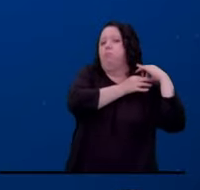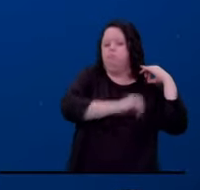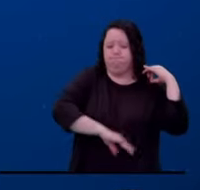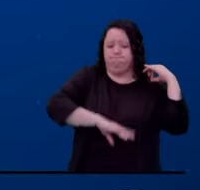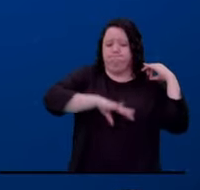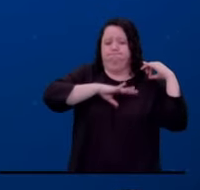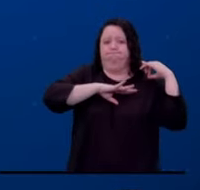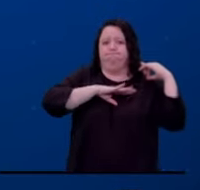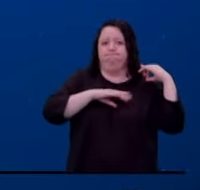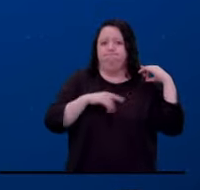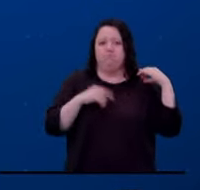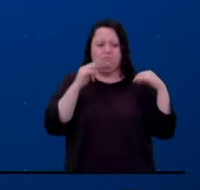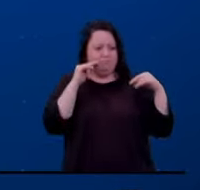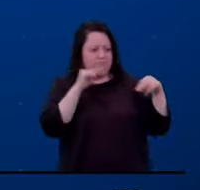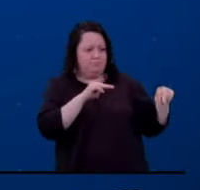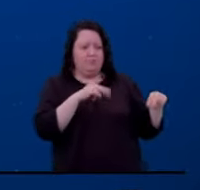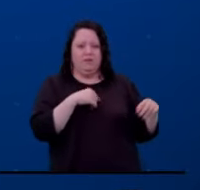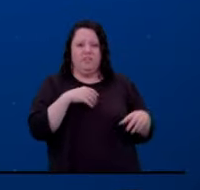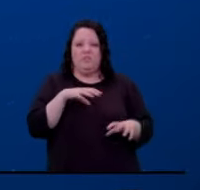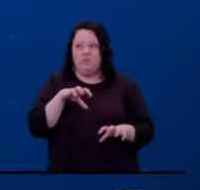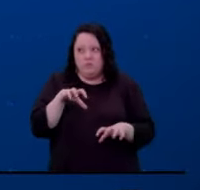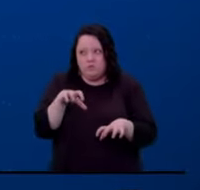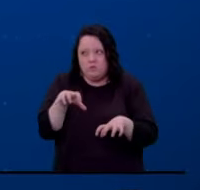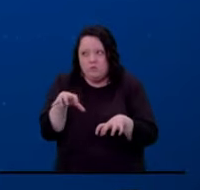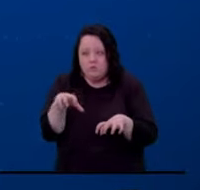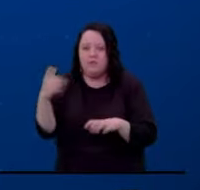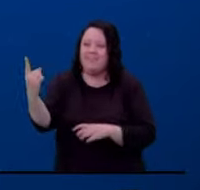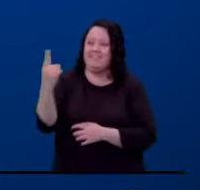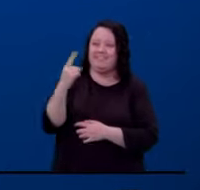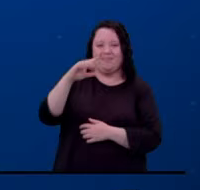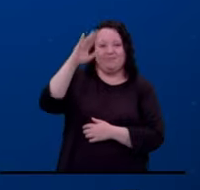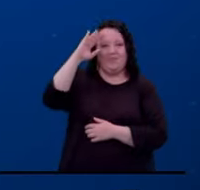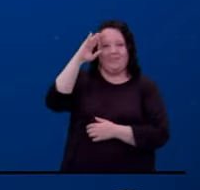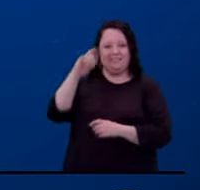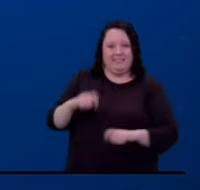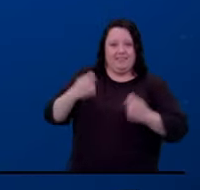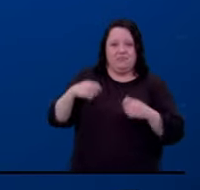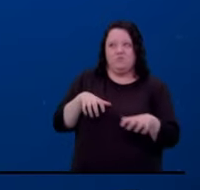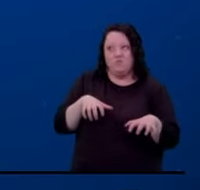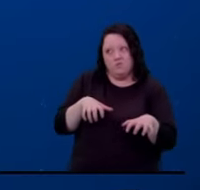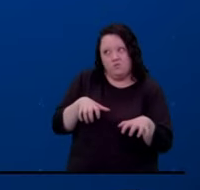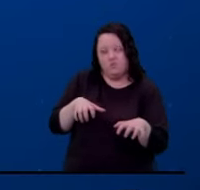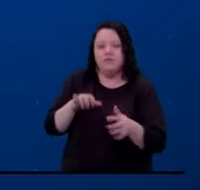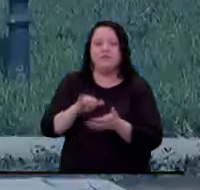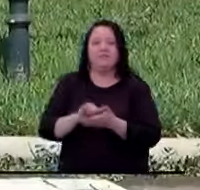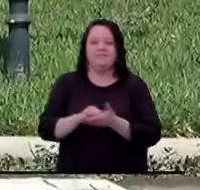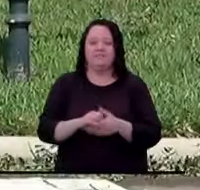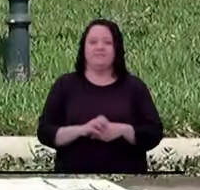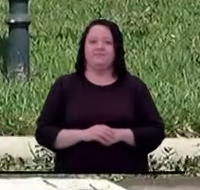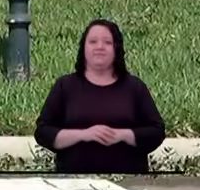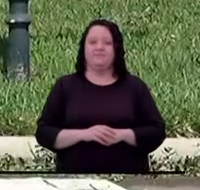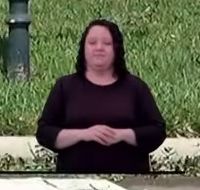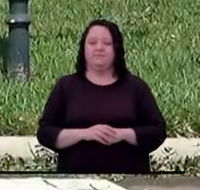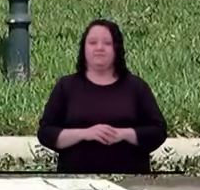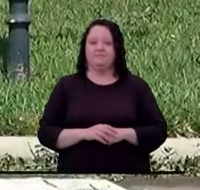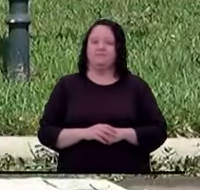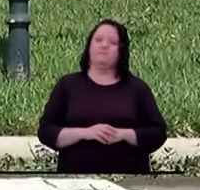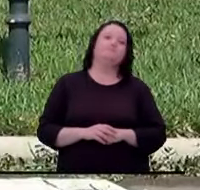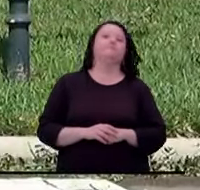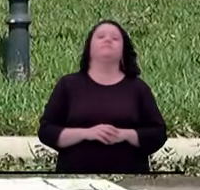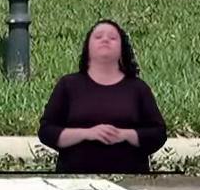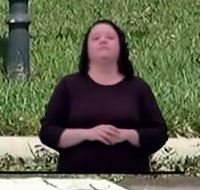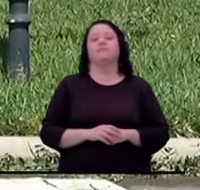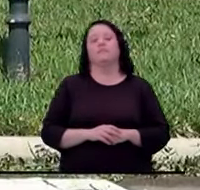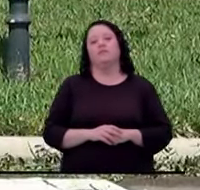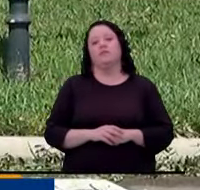Y que estaba visiblemente perturbado al ser rescatado por la policía. Y es que